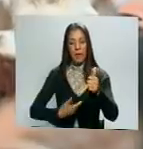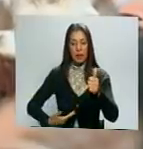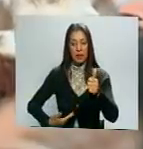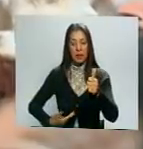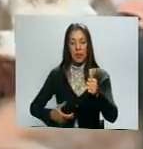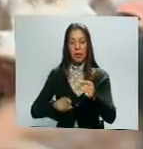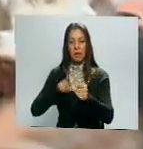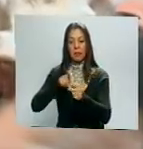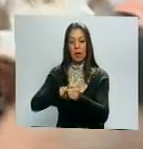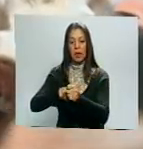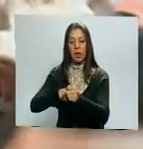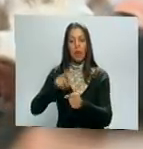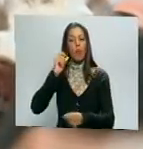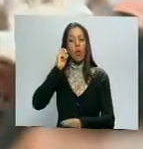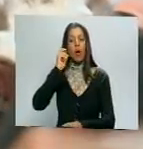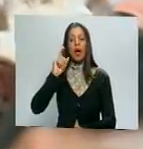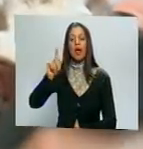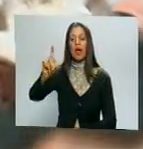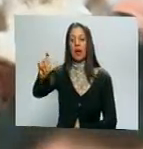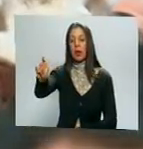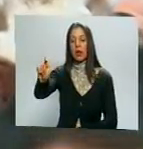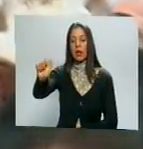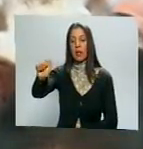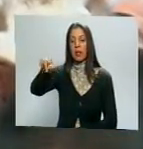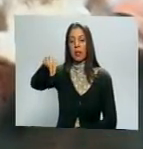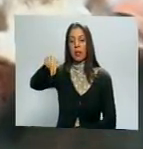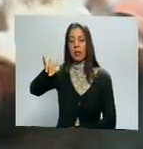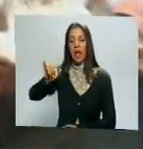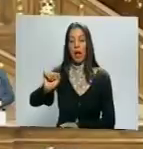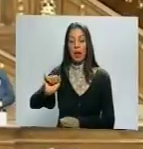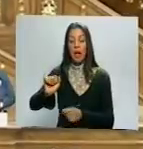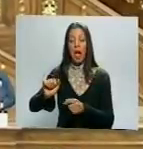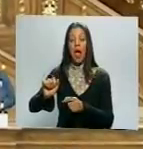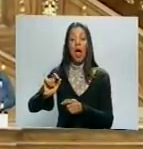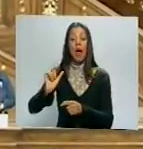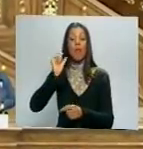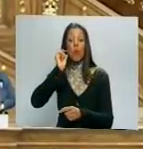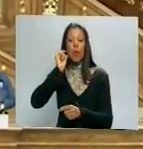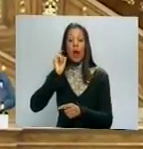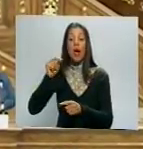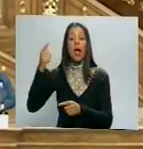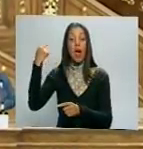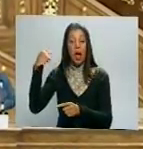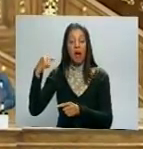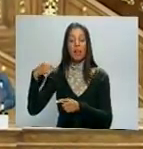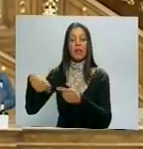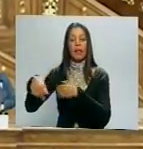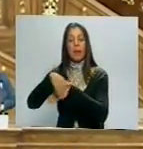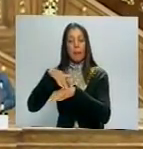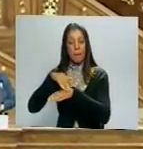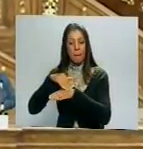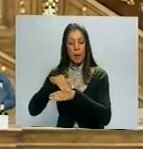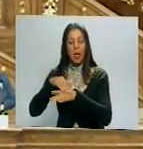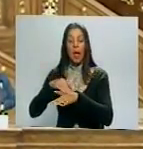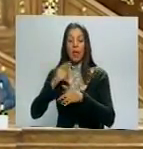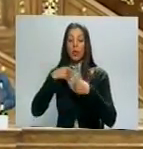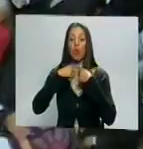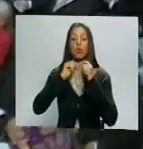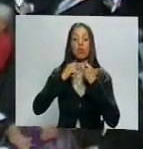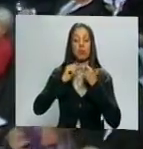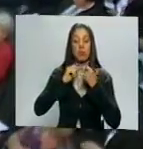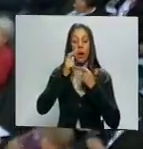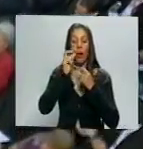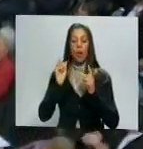constituyente Tania Díaz al salir como ministro del Poder Popular para las comunas del profesor Aristóbulo